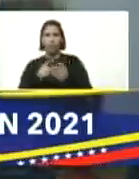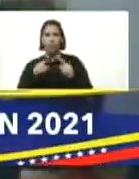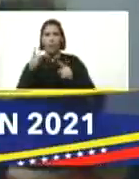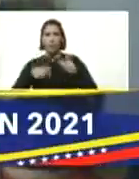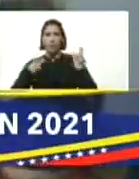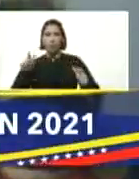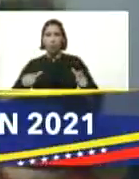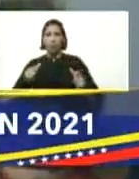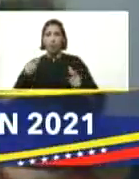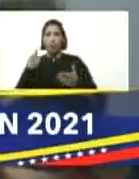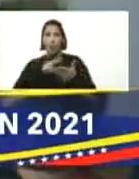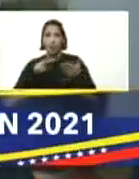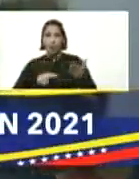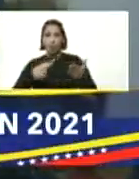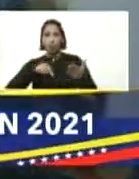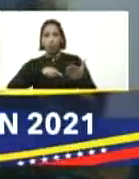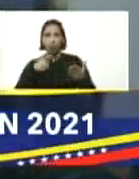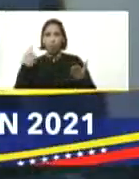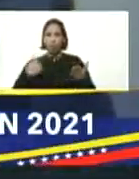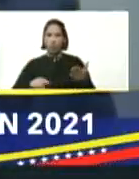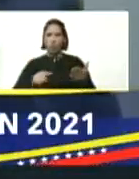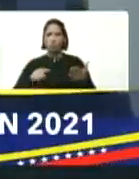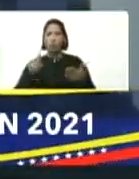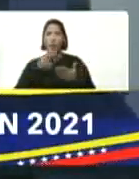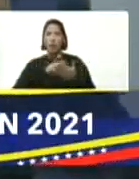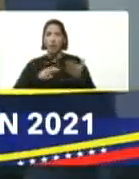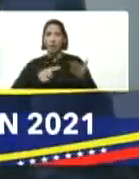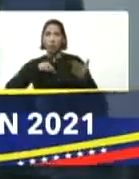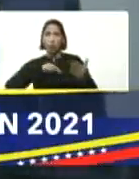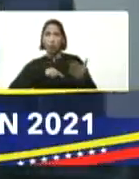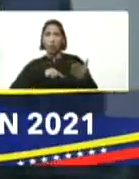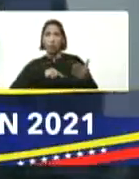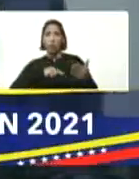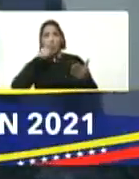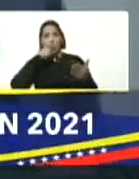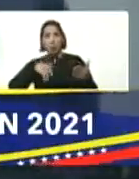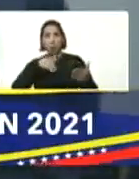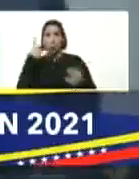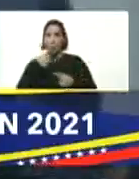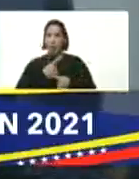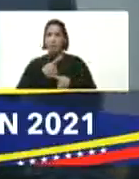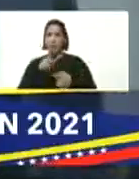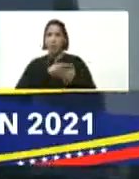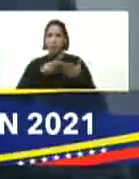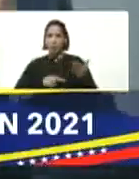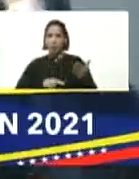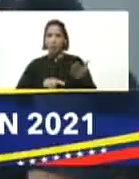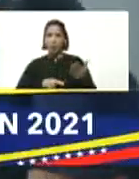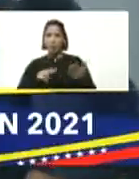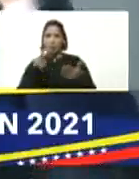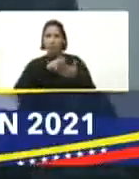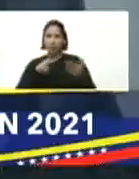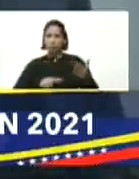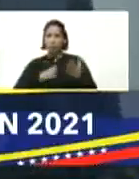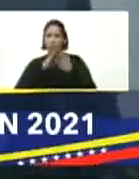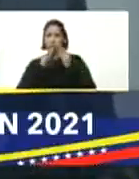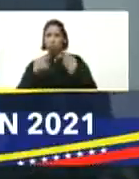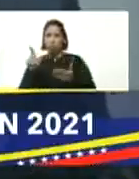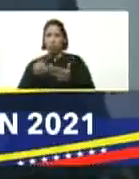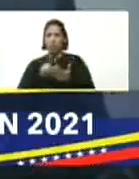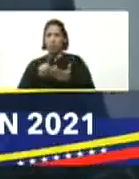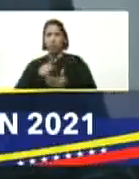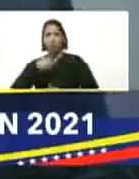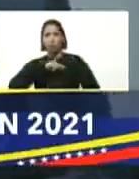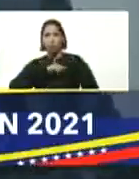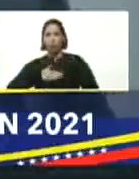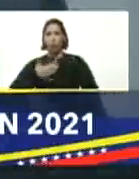gente lea, nosotros tenemos que leer y nuestro pueblo tiene que leer, porque en la lectura de todos estos libros es que nosotros